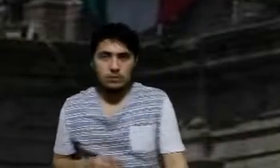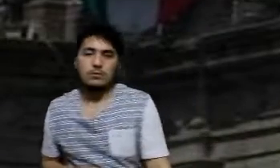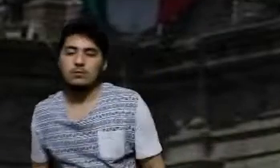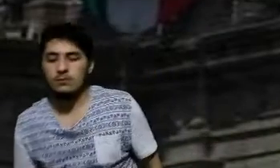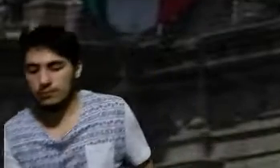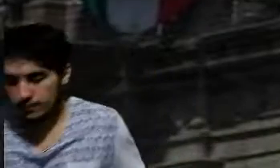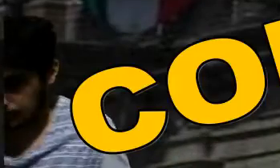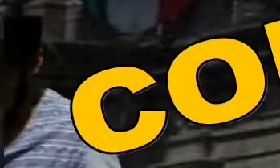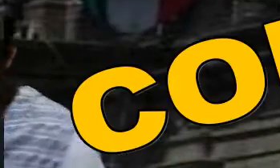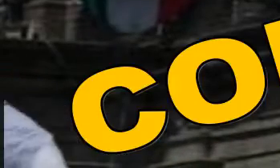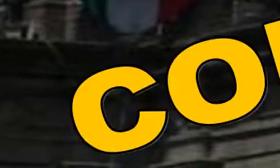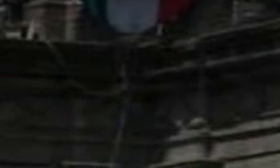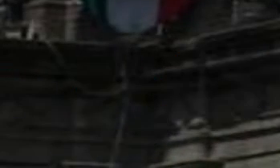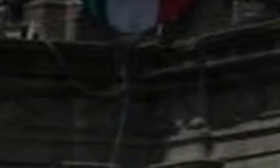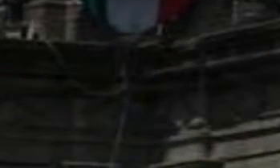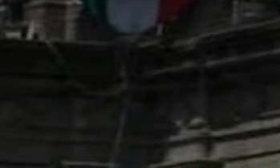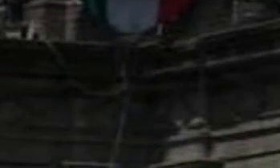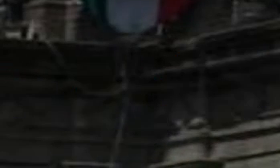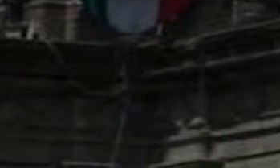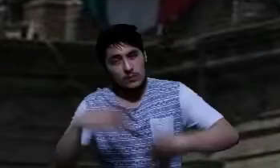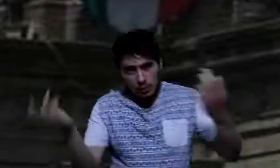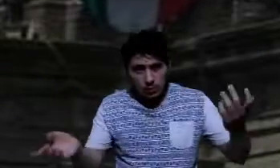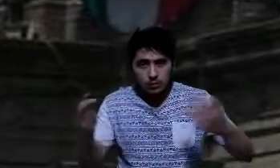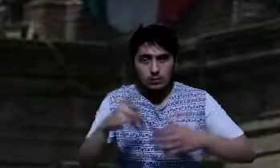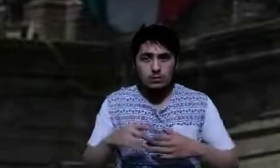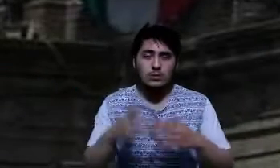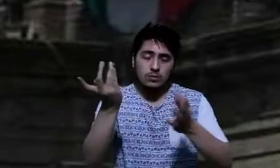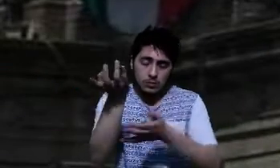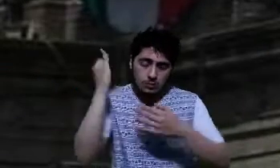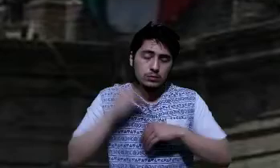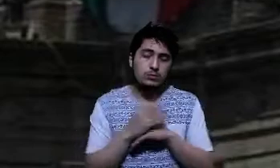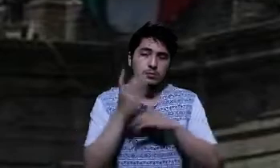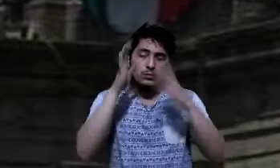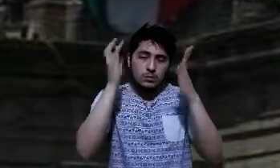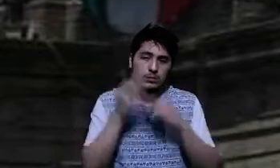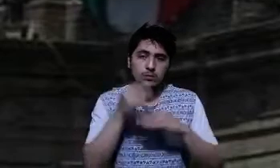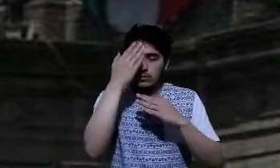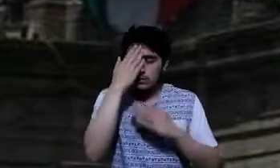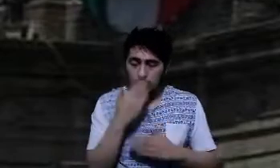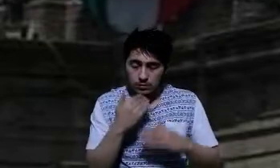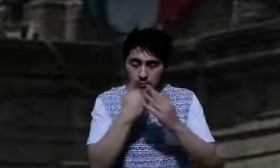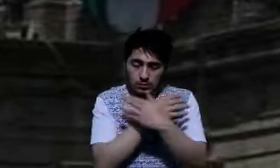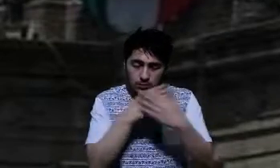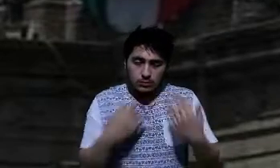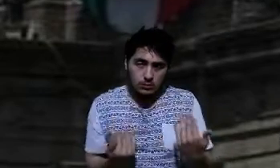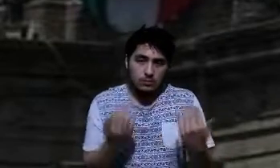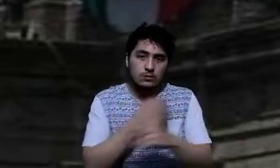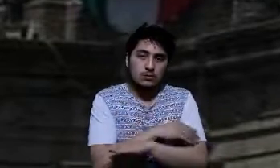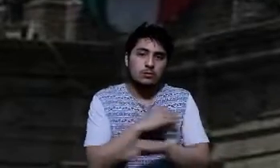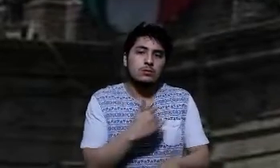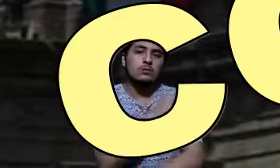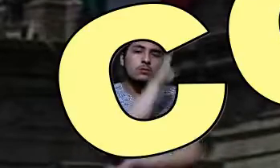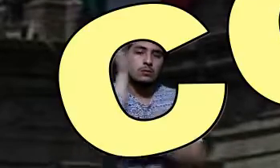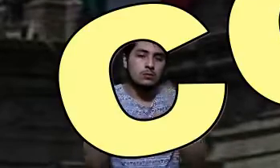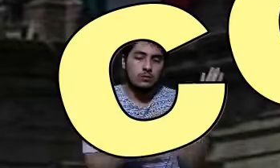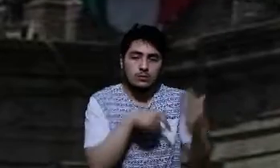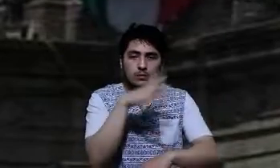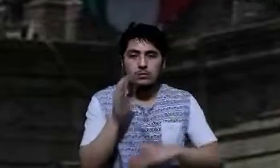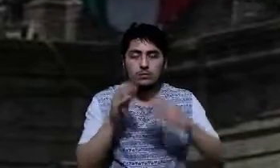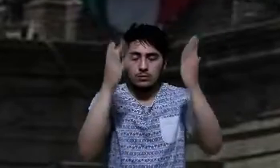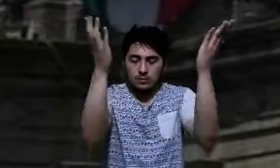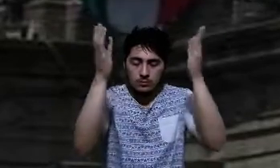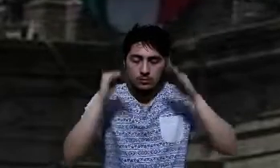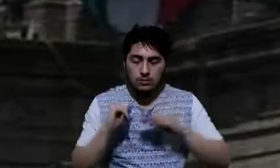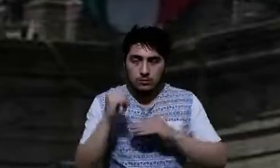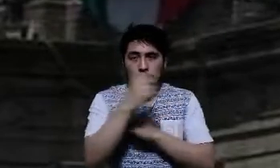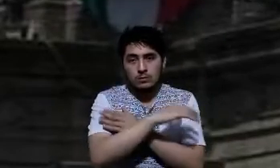cocol yo no puedo continuar. Porque el cocol te da las energías, te da las bajes. Y yo necesito mi cocol.